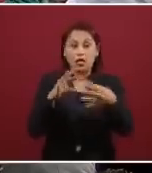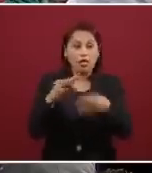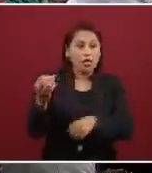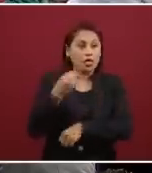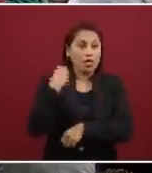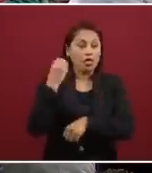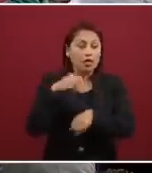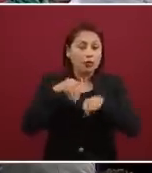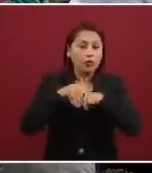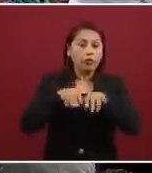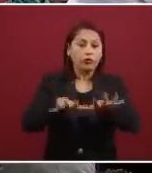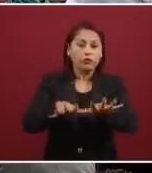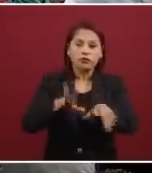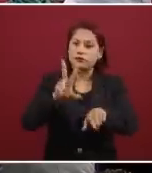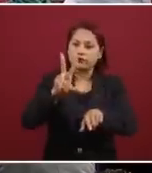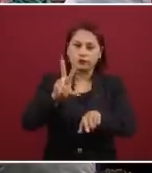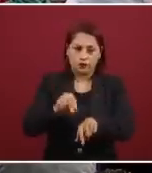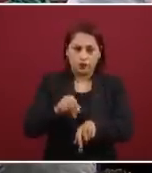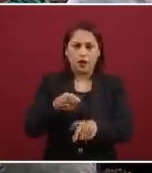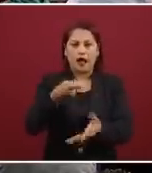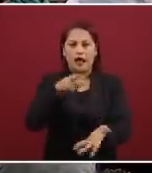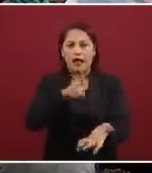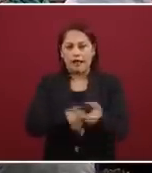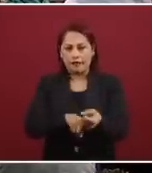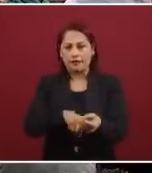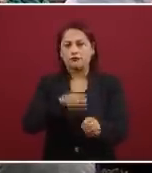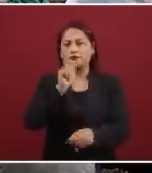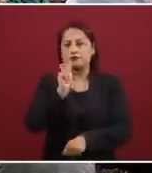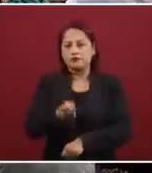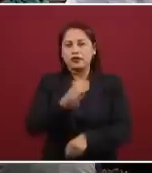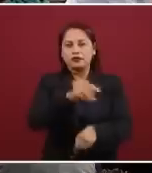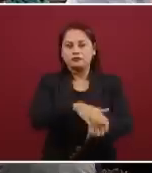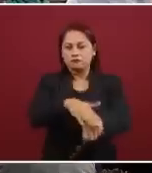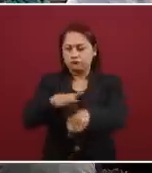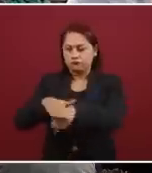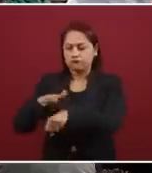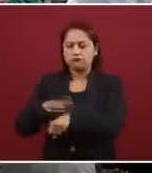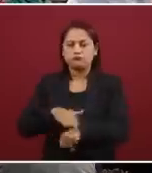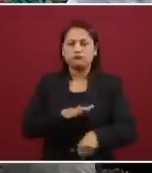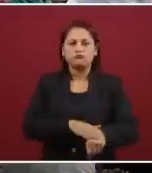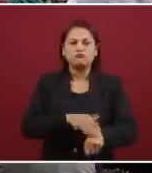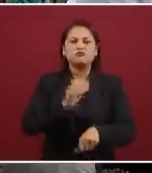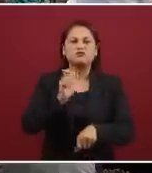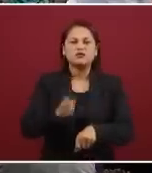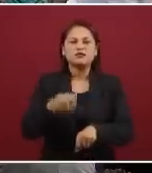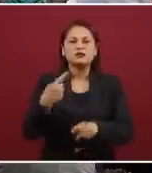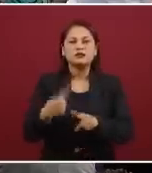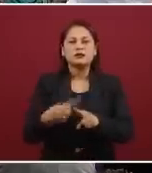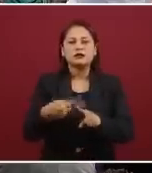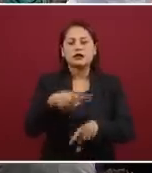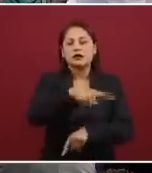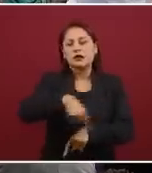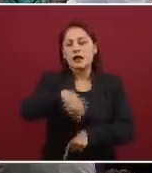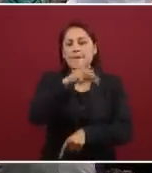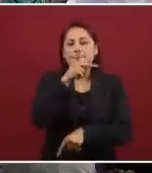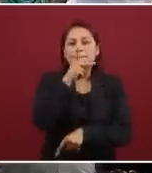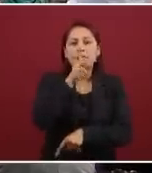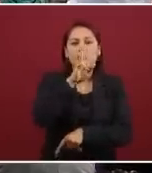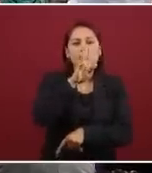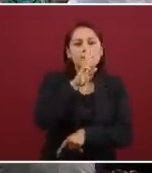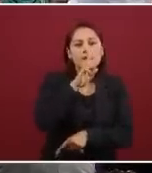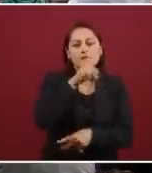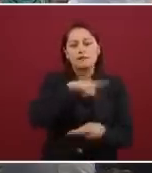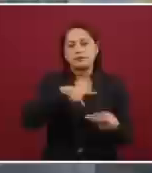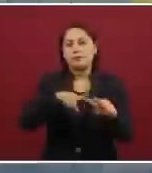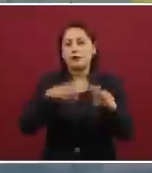una convocatoria social. Estamos convocando a los padres de familia, estamos convocando a los maestros, estamos convocando